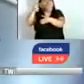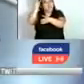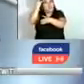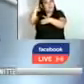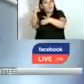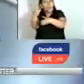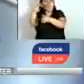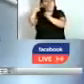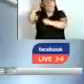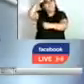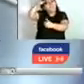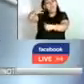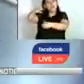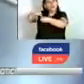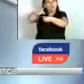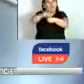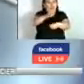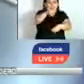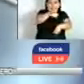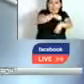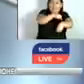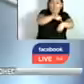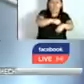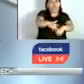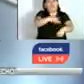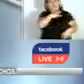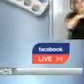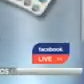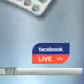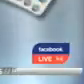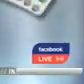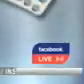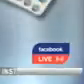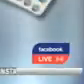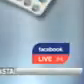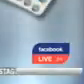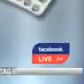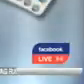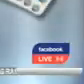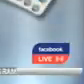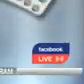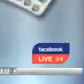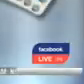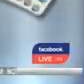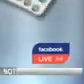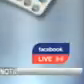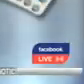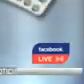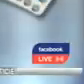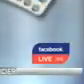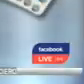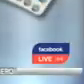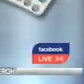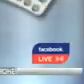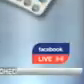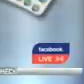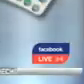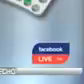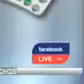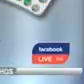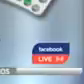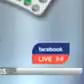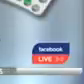esta legislatura ha sido pues extremadamente complicado lograr, debido a la distribución y a las diferentes opiniones que hay por la correlación de fuerzas como